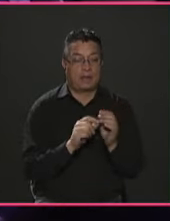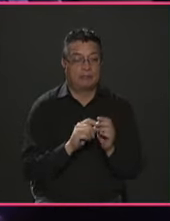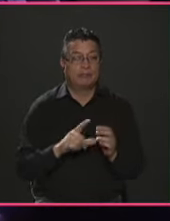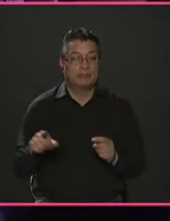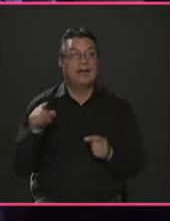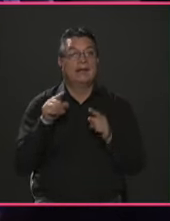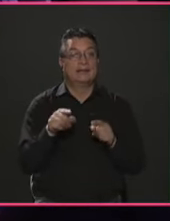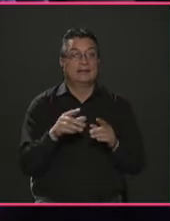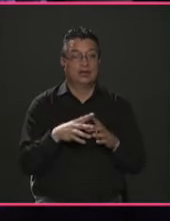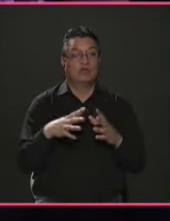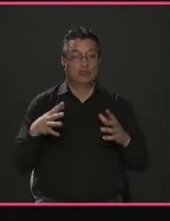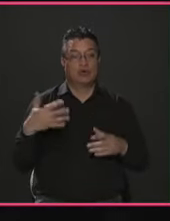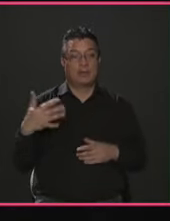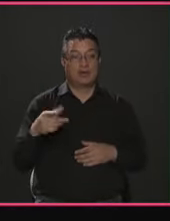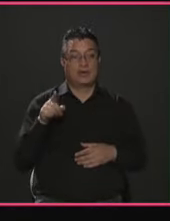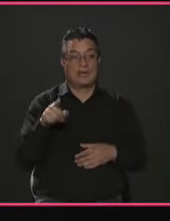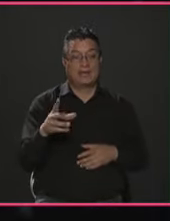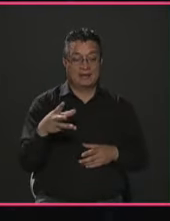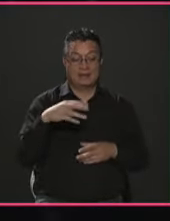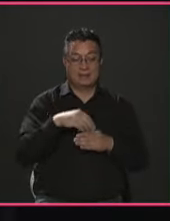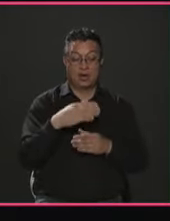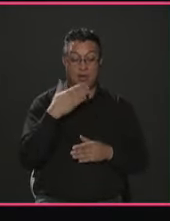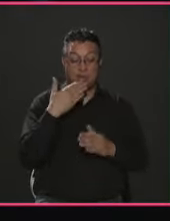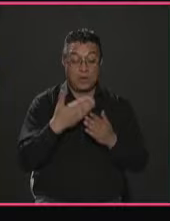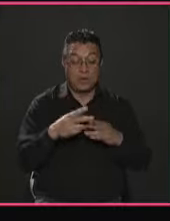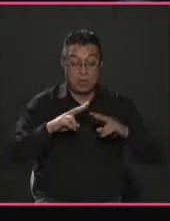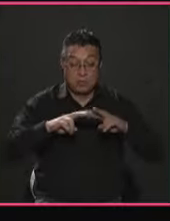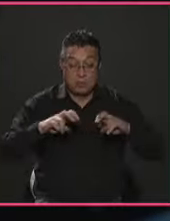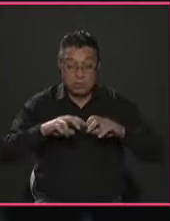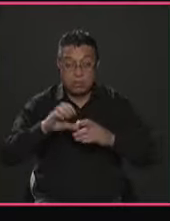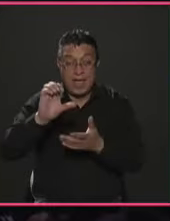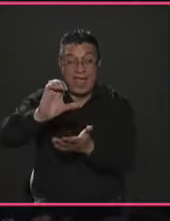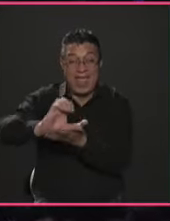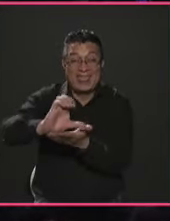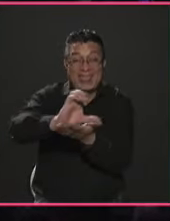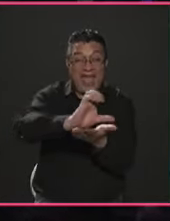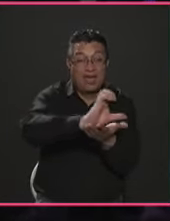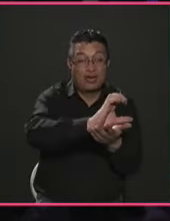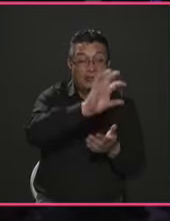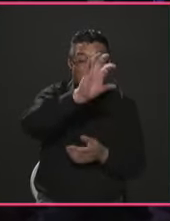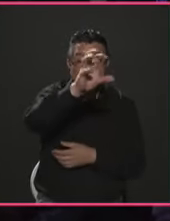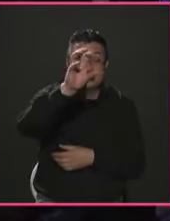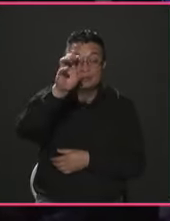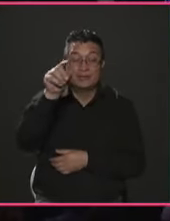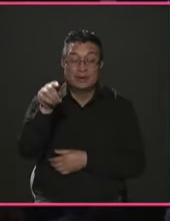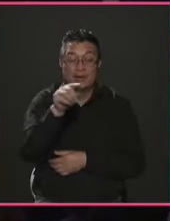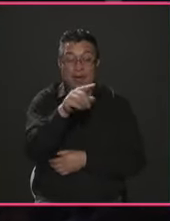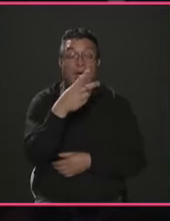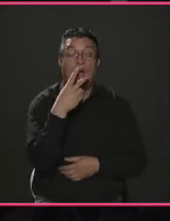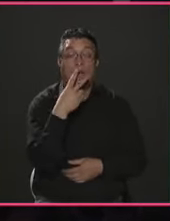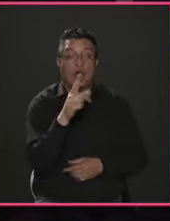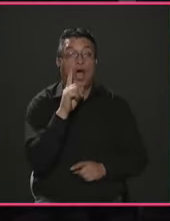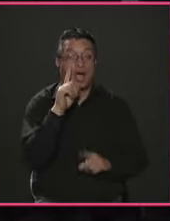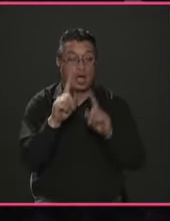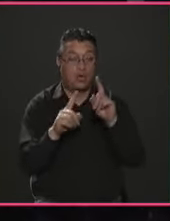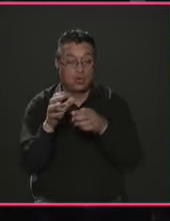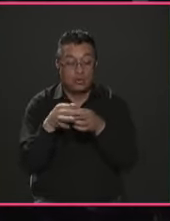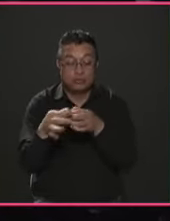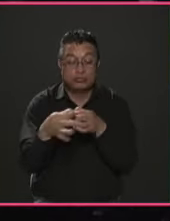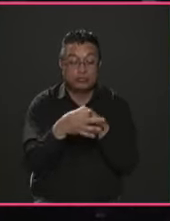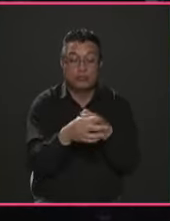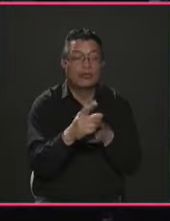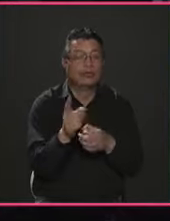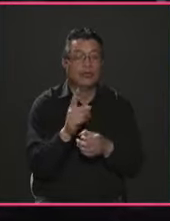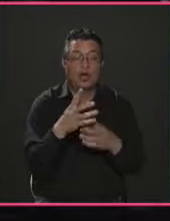parte de esto estos estados vemos Que Hay ciertos distritos en donde no se han